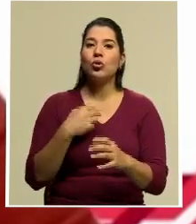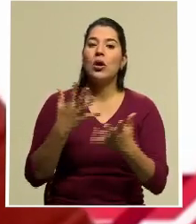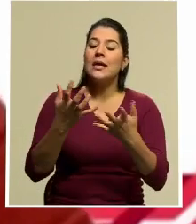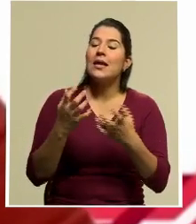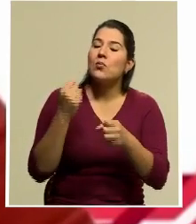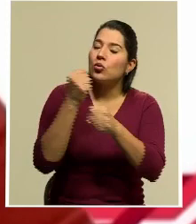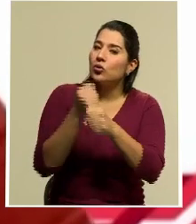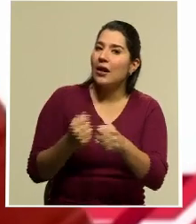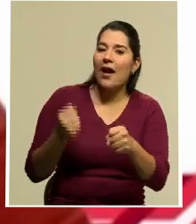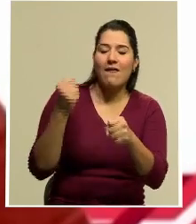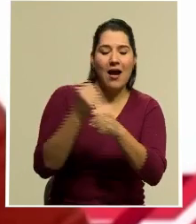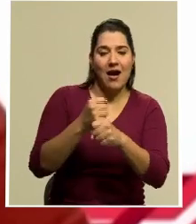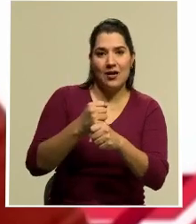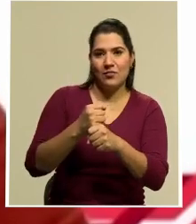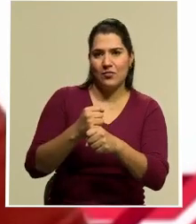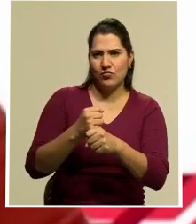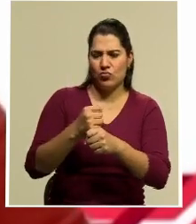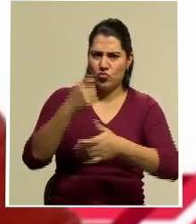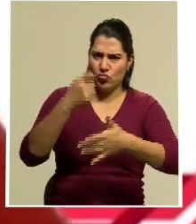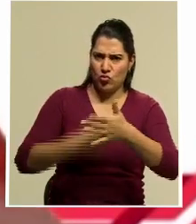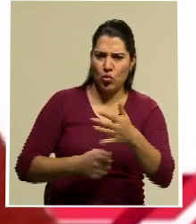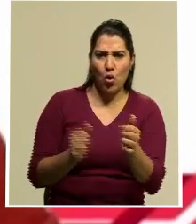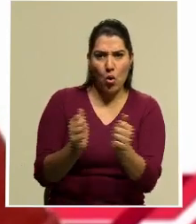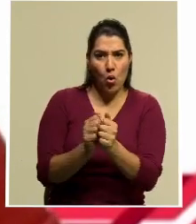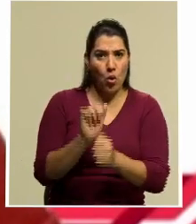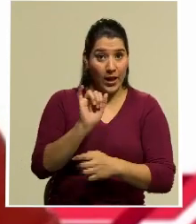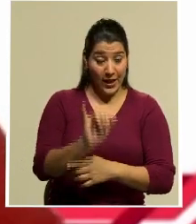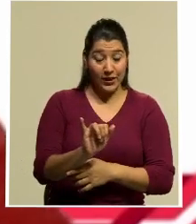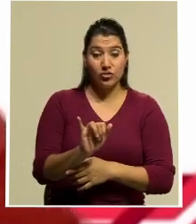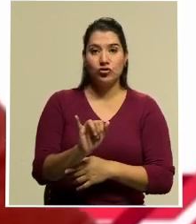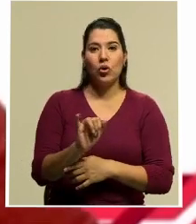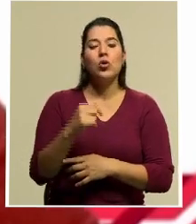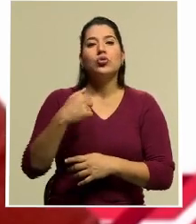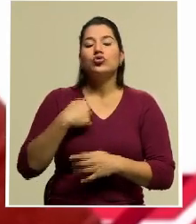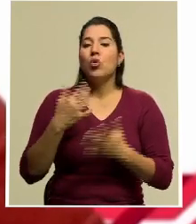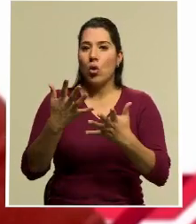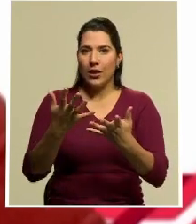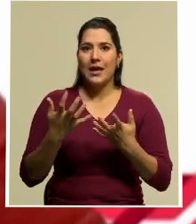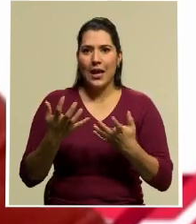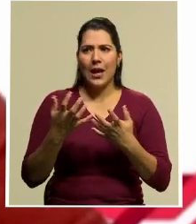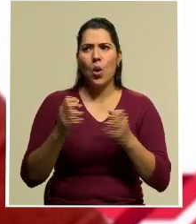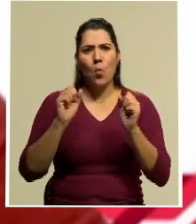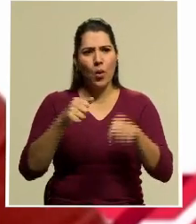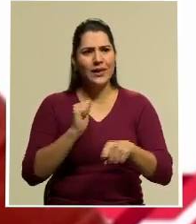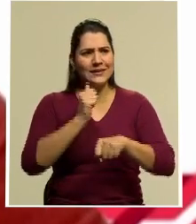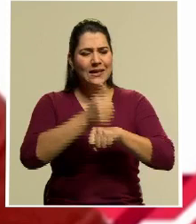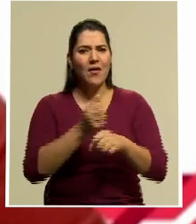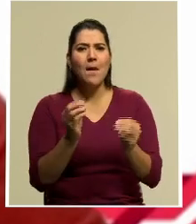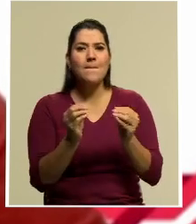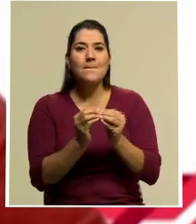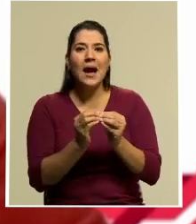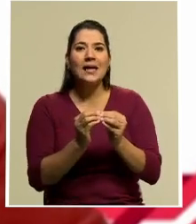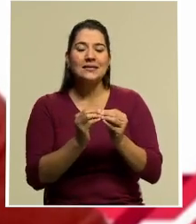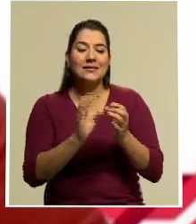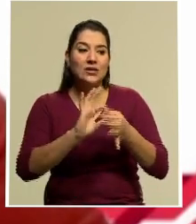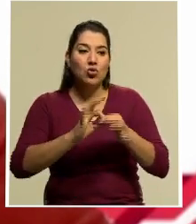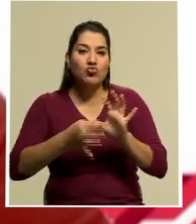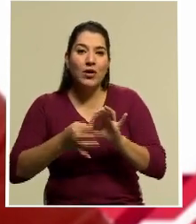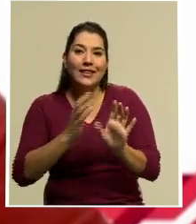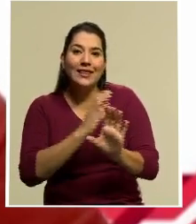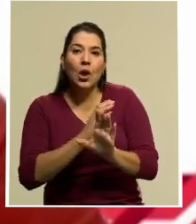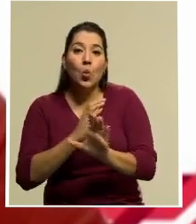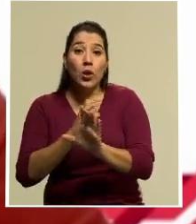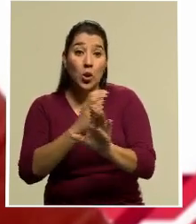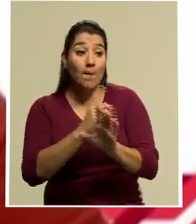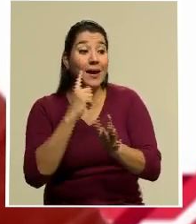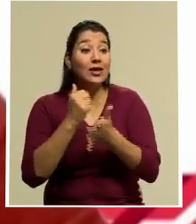muy fuertemente en eso. Lo estamos proponiendo desde incrementar las redes de cuidado para lograr llevar mayores